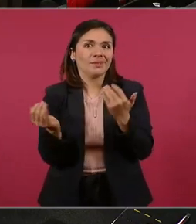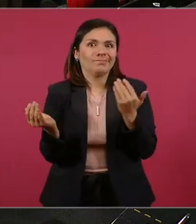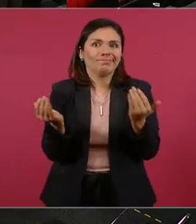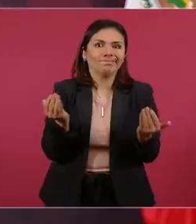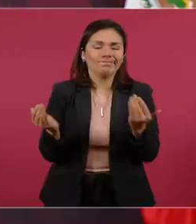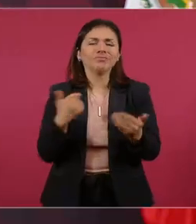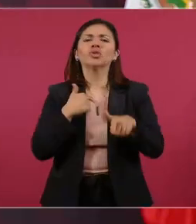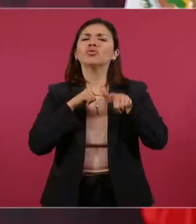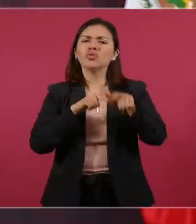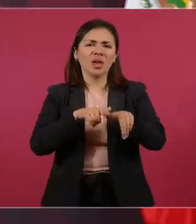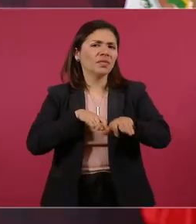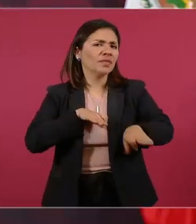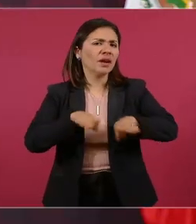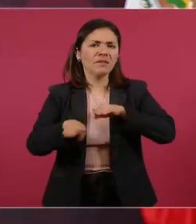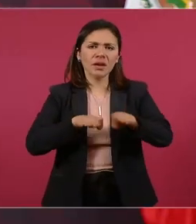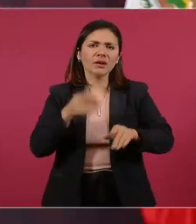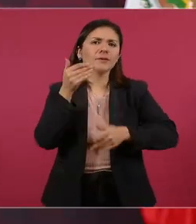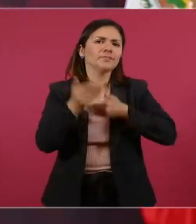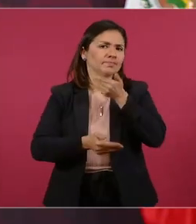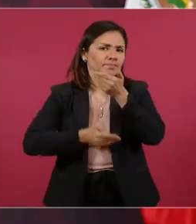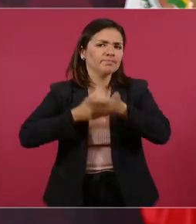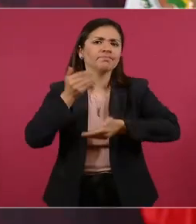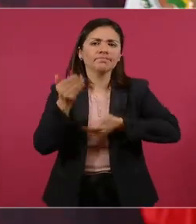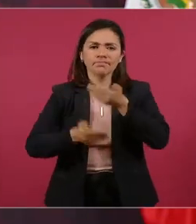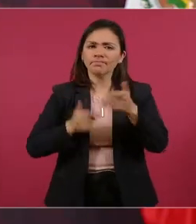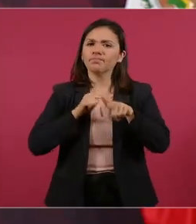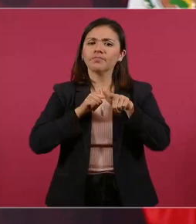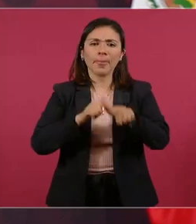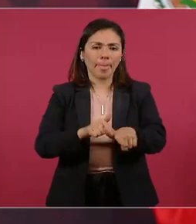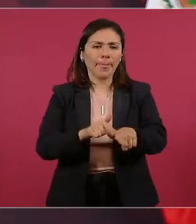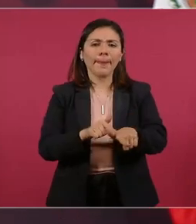estamos haciendo nuestro trabajo. Nosotros